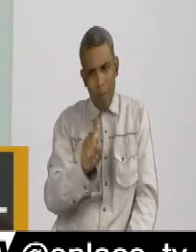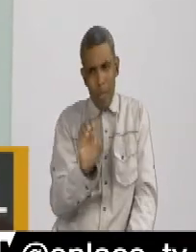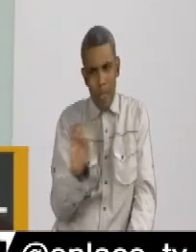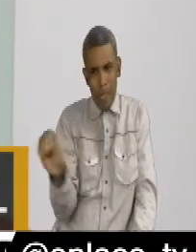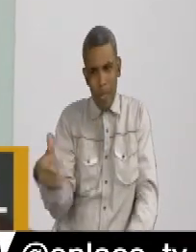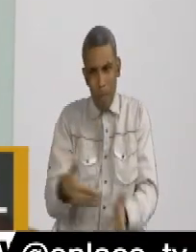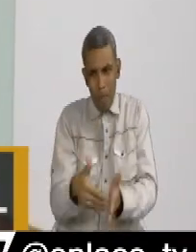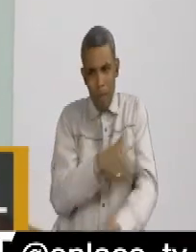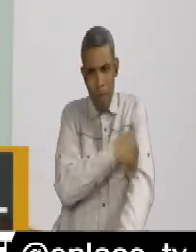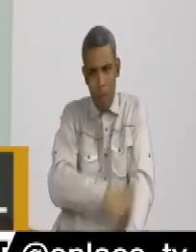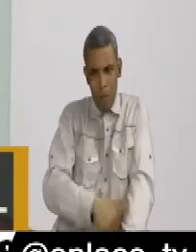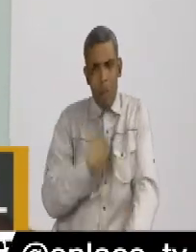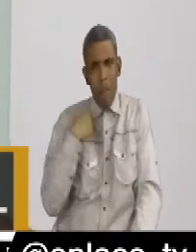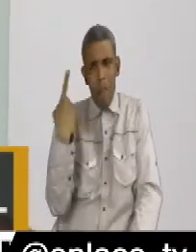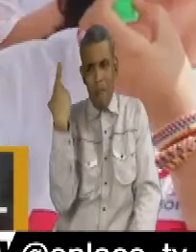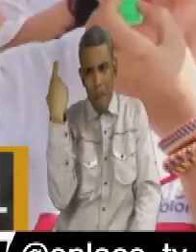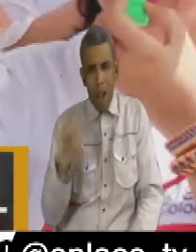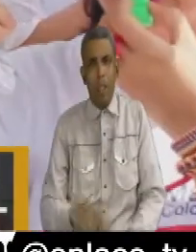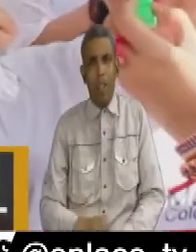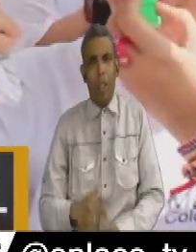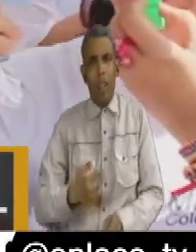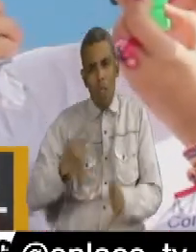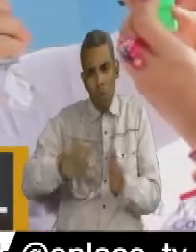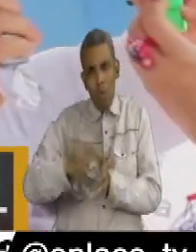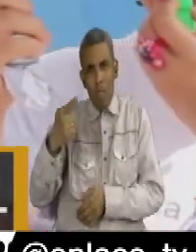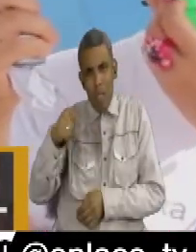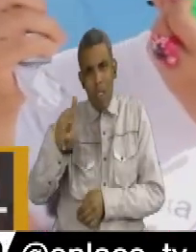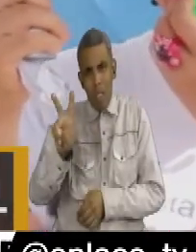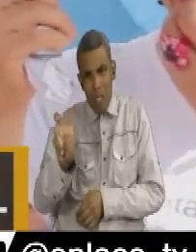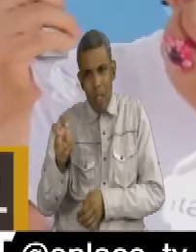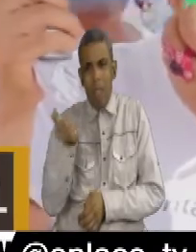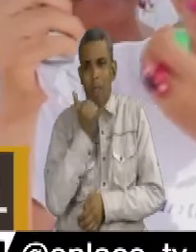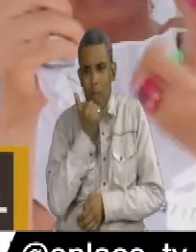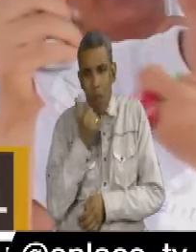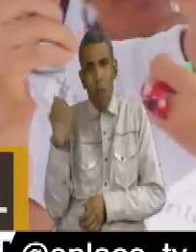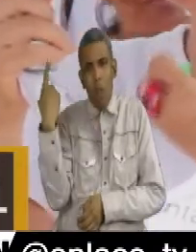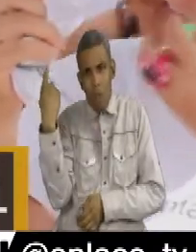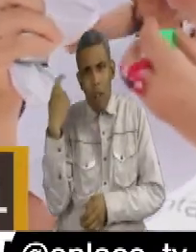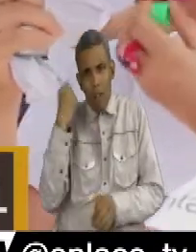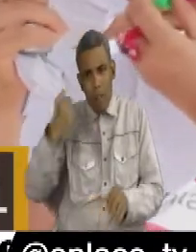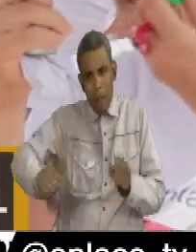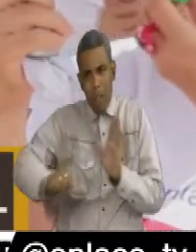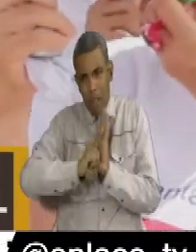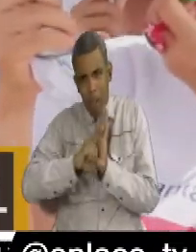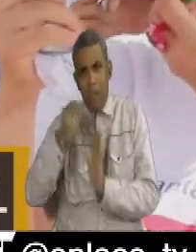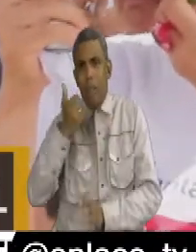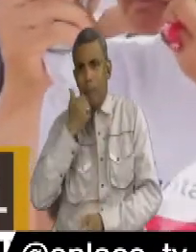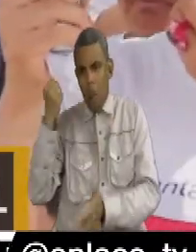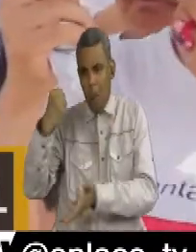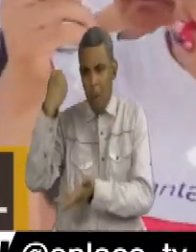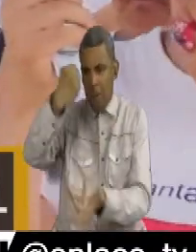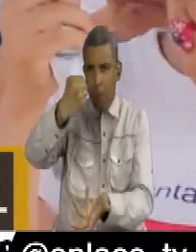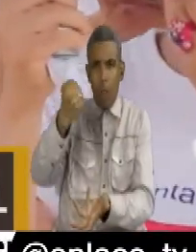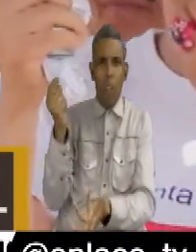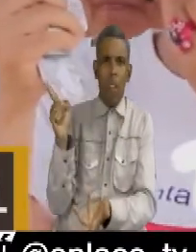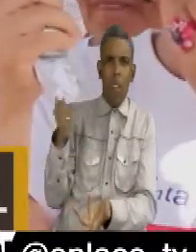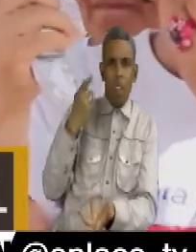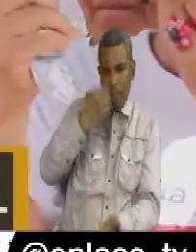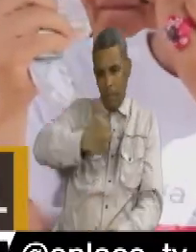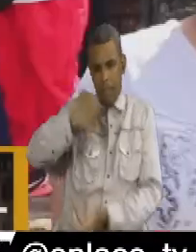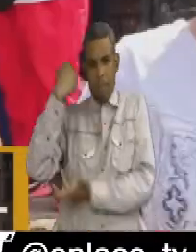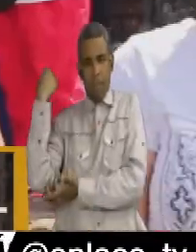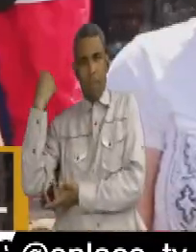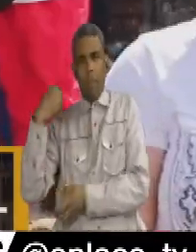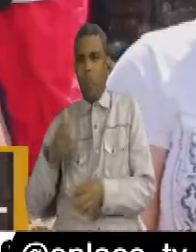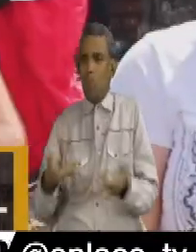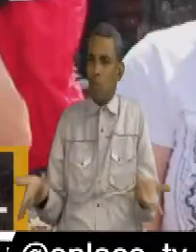hacen falta para el 2017 sean realmente efectivos y que a 10 años se refinancie